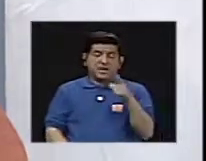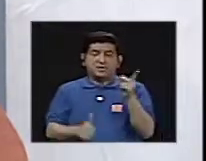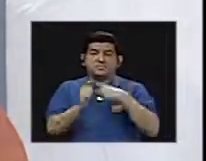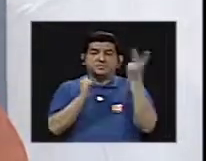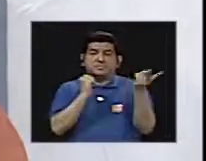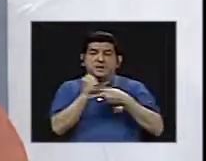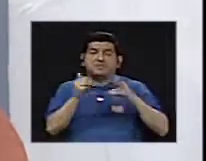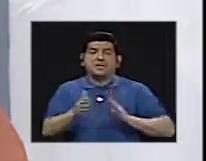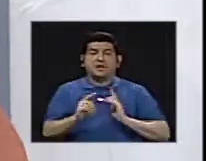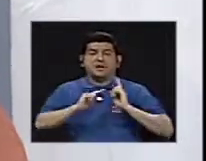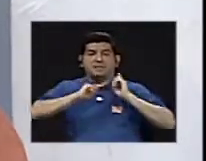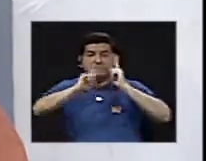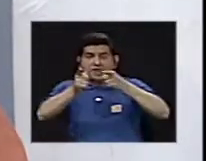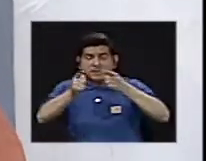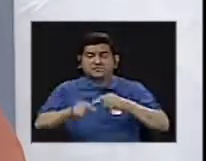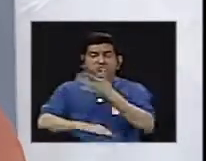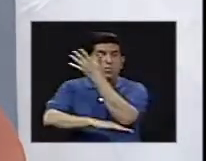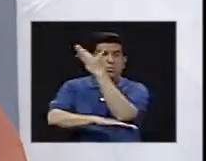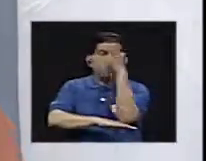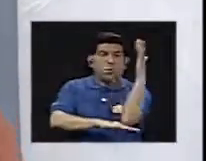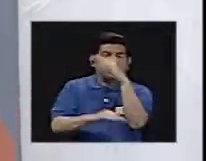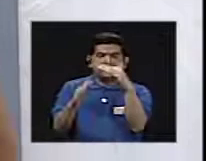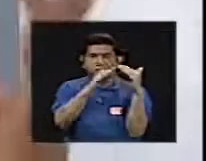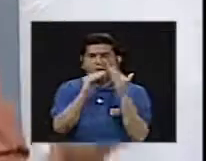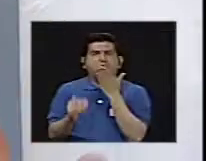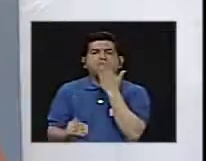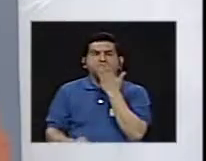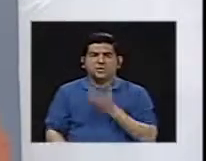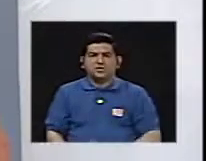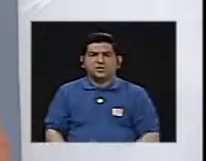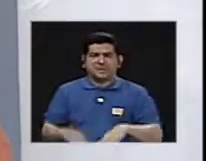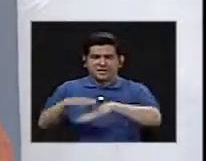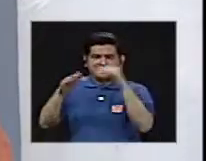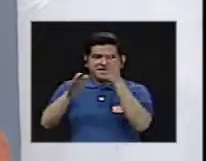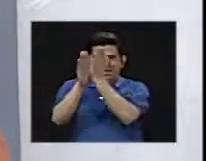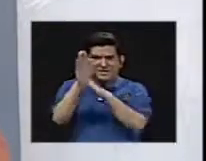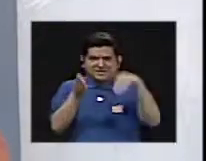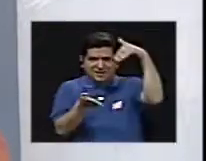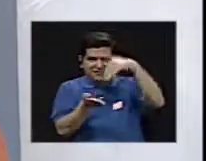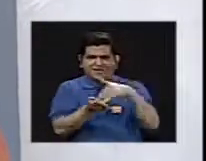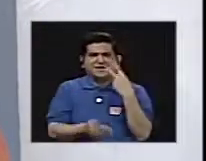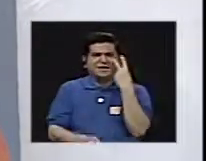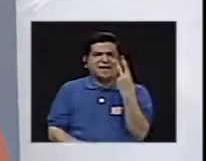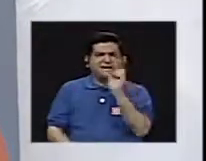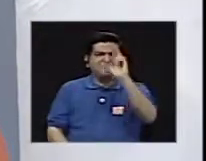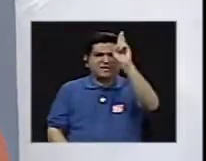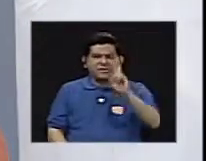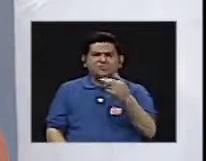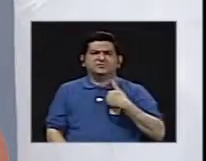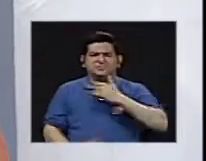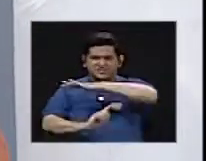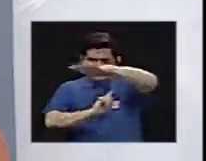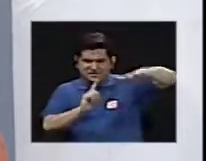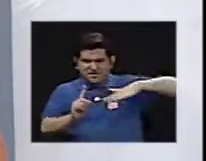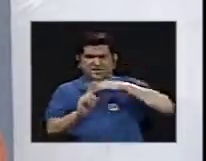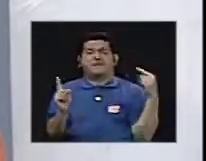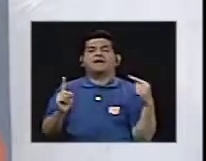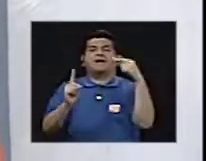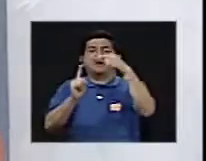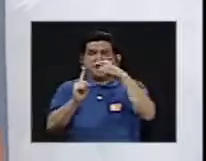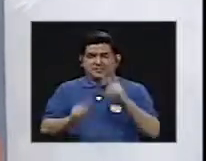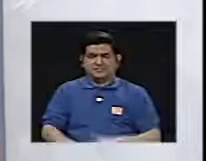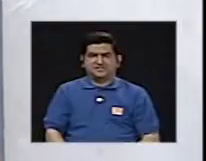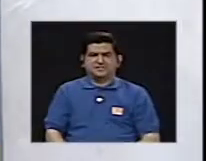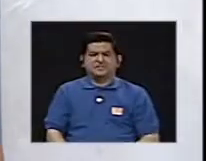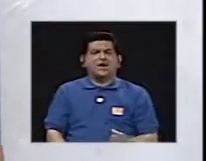vez a bosques, comunidades indígenas, que salieron del Valle Central a ver cuál era esa Costa Rica que había alrededor, hasta